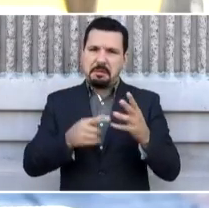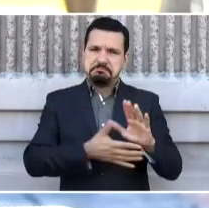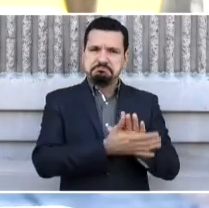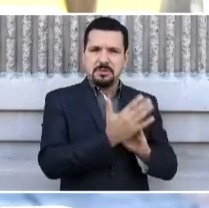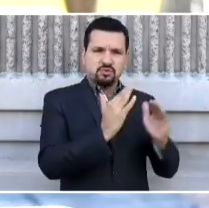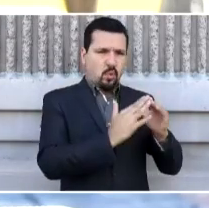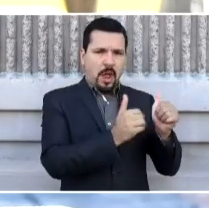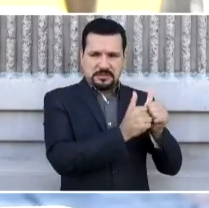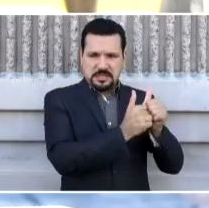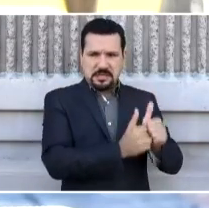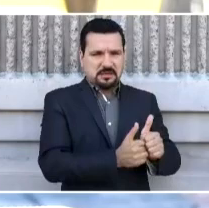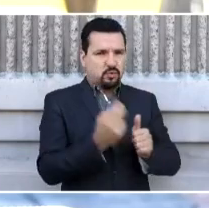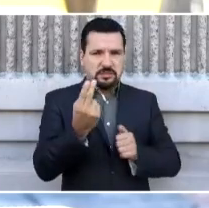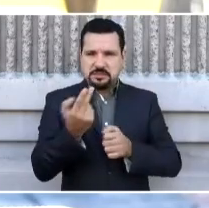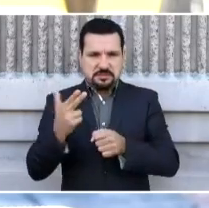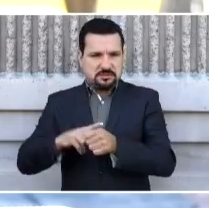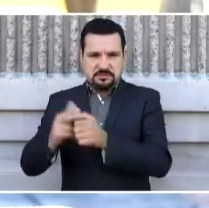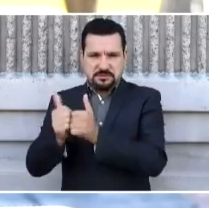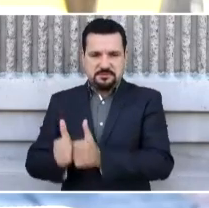recuperan en su domicilio.